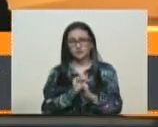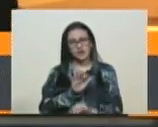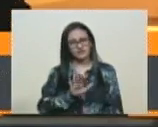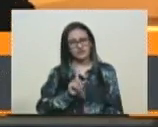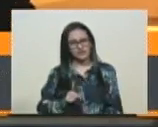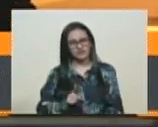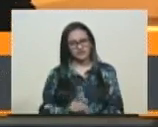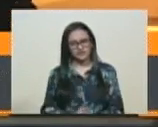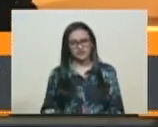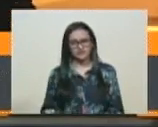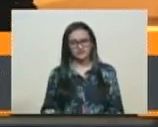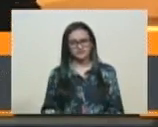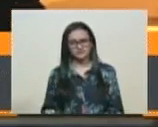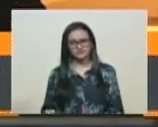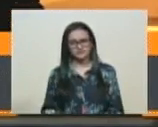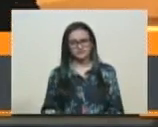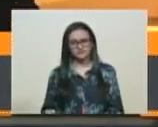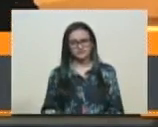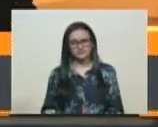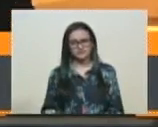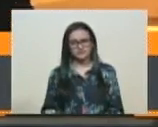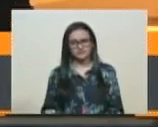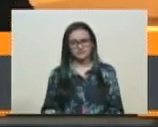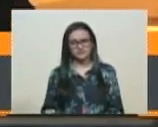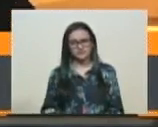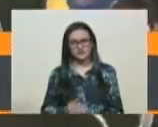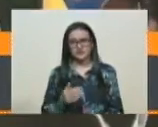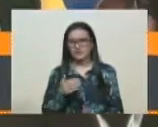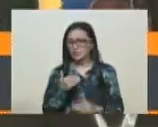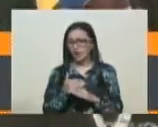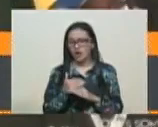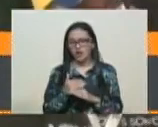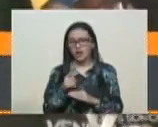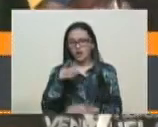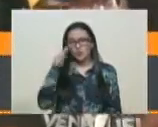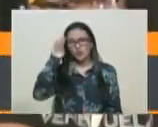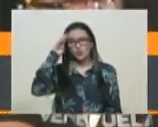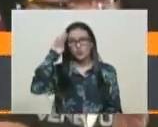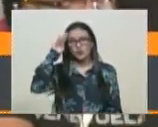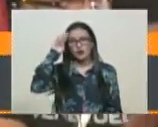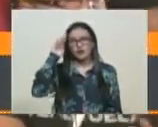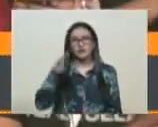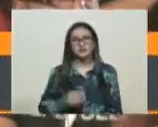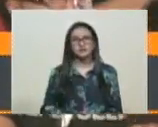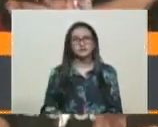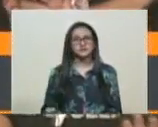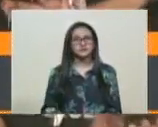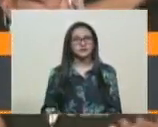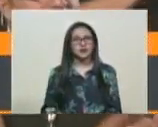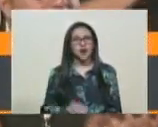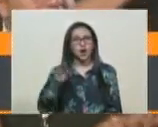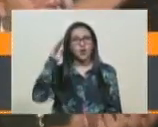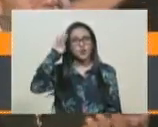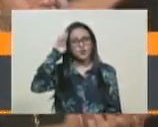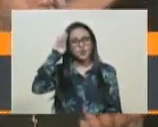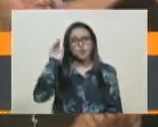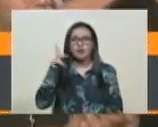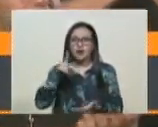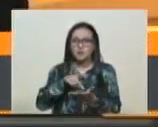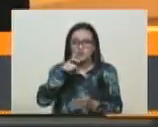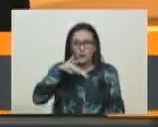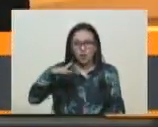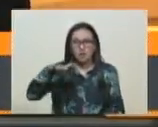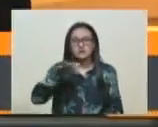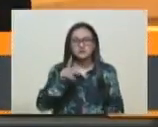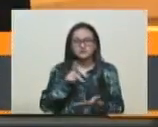como lo ha sido por siempre de nuestra hermana Cuba. Cuba se ha acercado a los pueblos con solidaridad, con